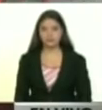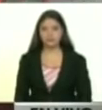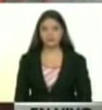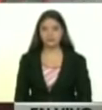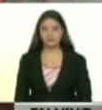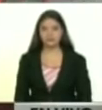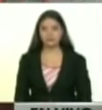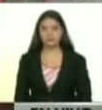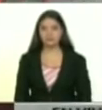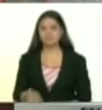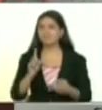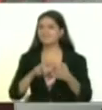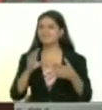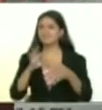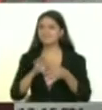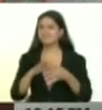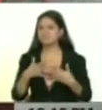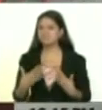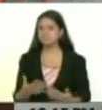está sujeto